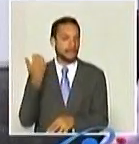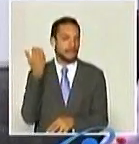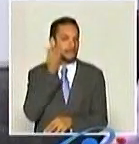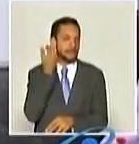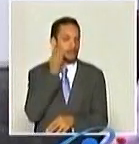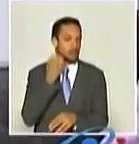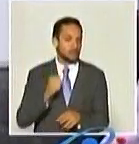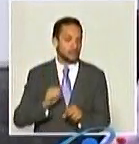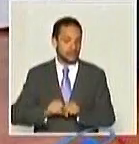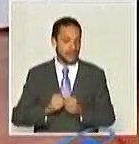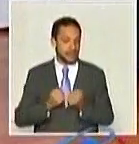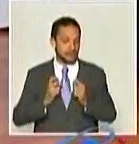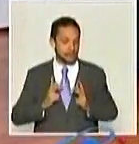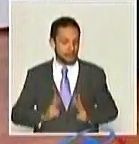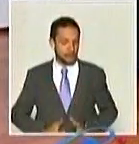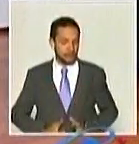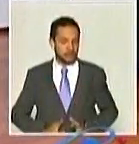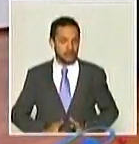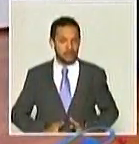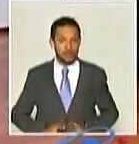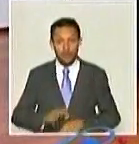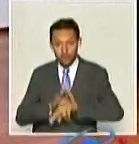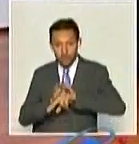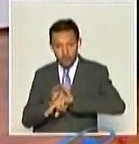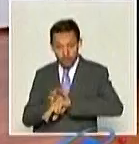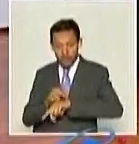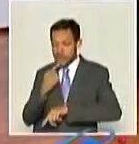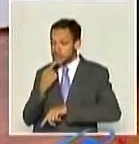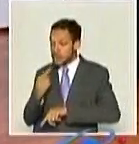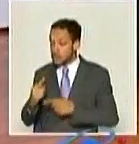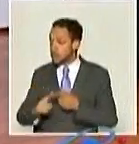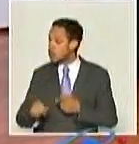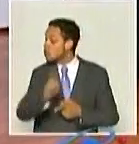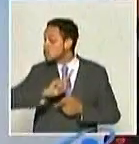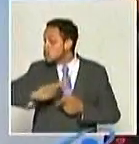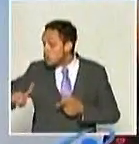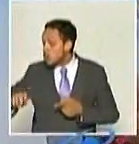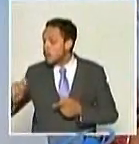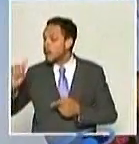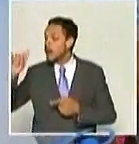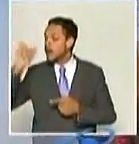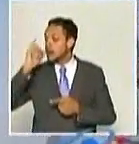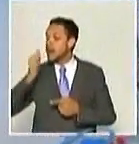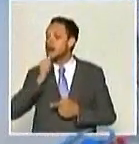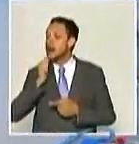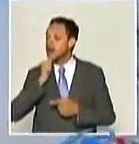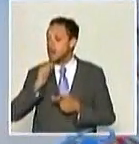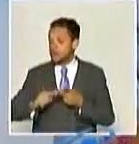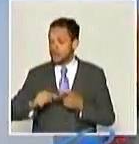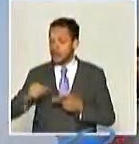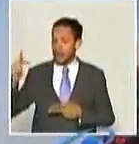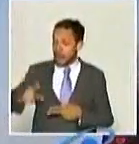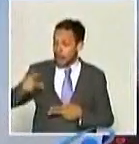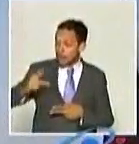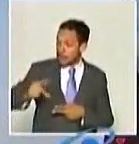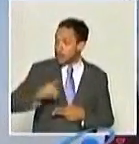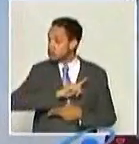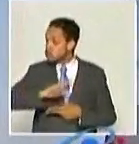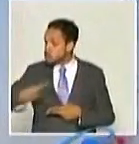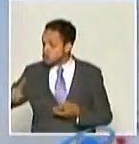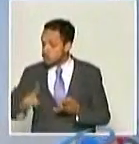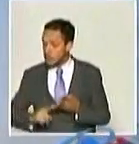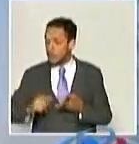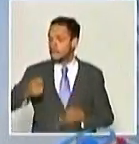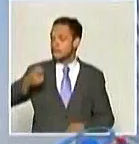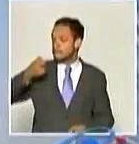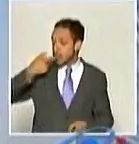el paciente refiere: el doctor me dijo que no tomara tanta agua, que no caminara y que tomara esta medicación